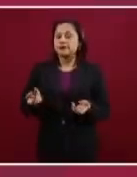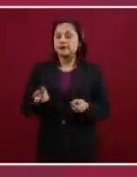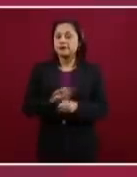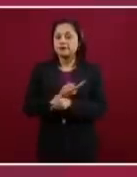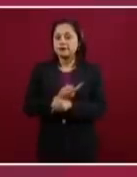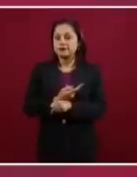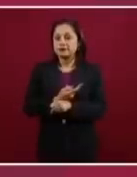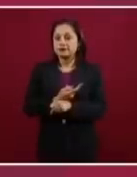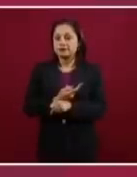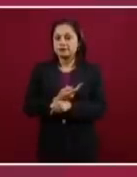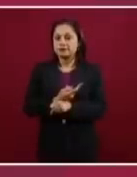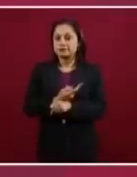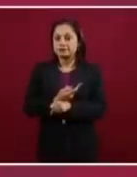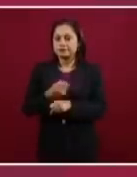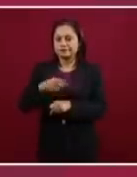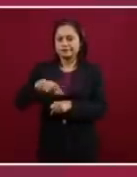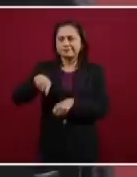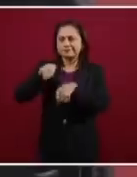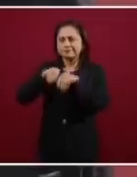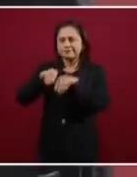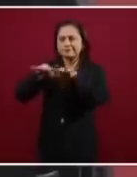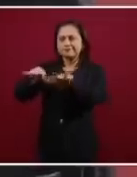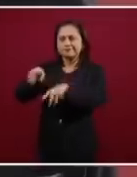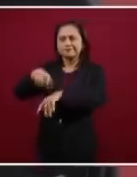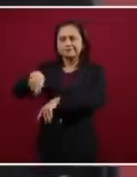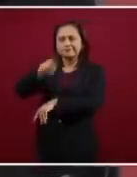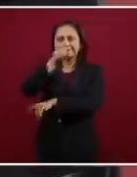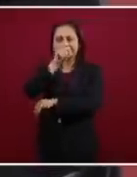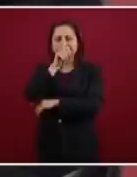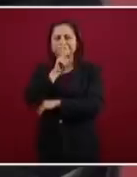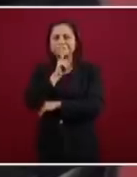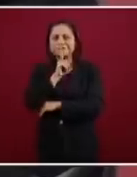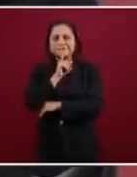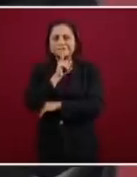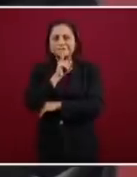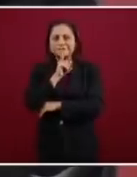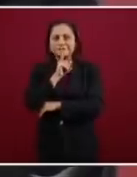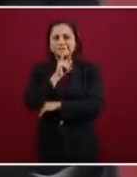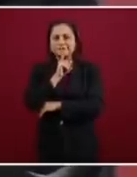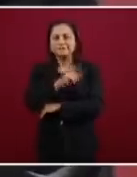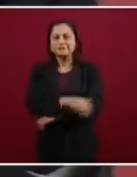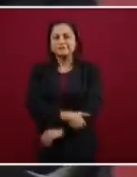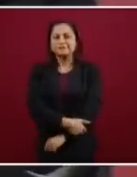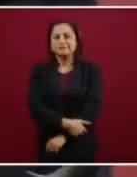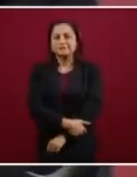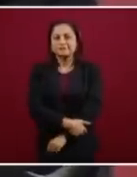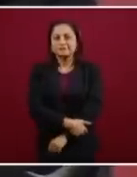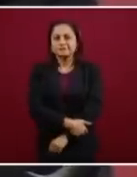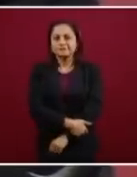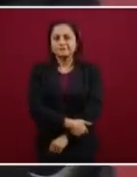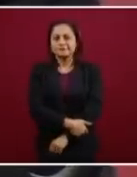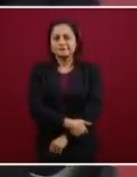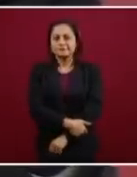falso o sea entonces